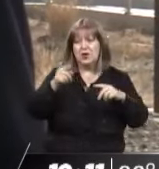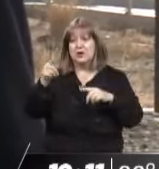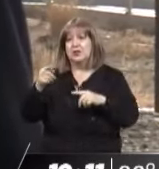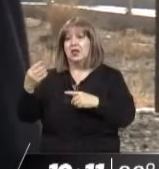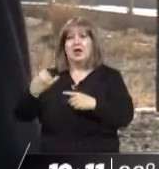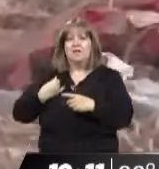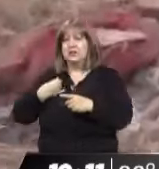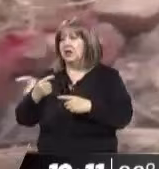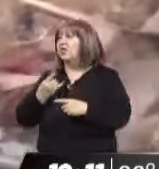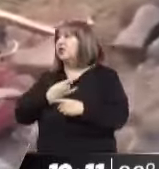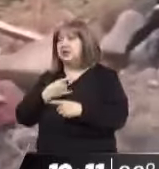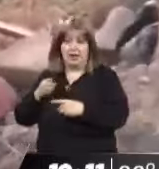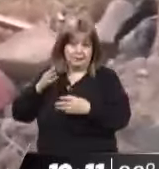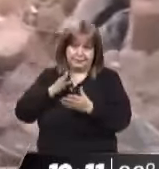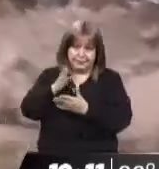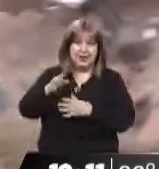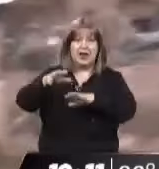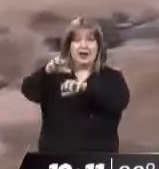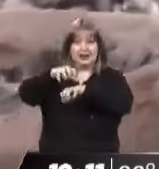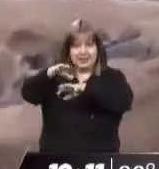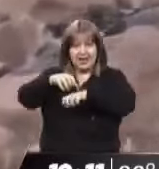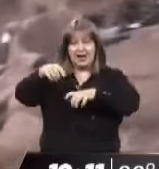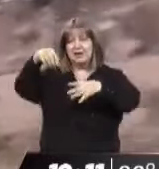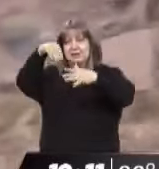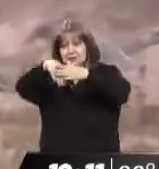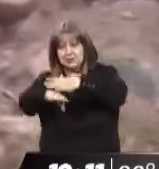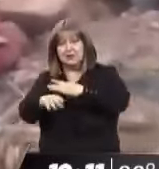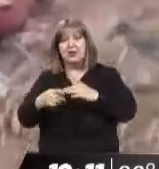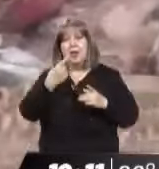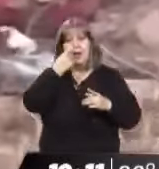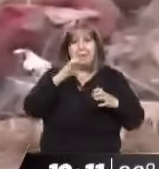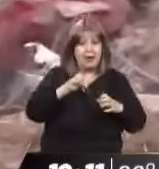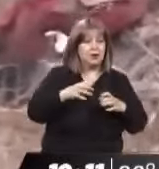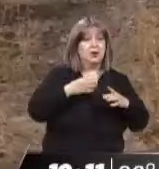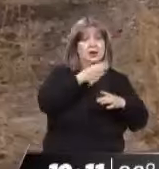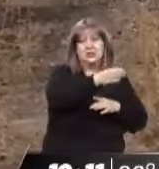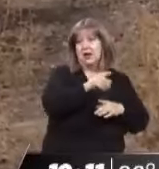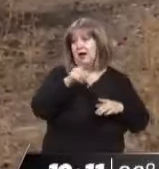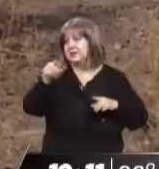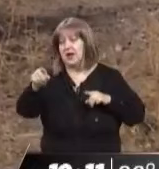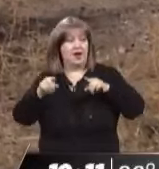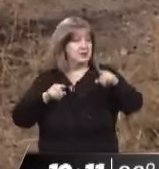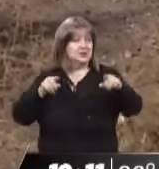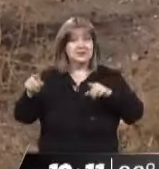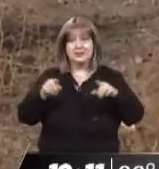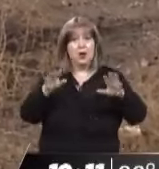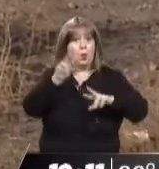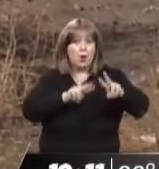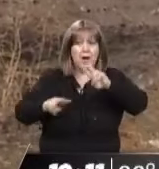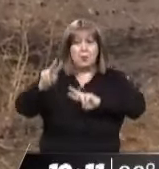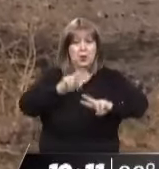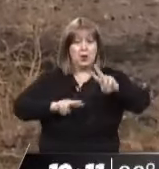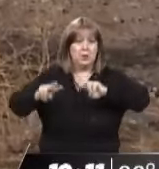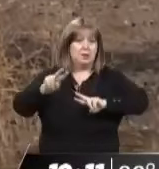podía estar. Se hicieron rastrillajes, se utilizaron diversas divisiones de perros de búsqueda. Dicen que muchos saben lo